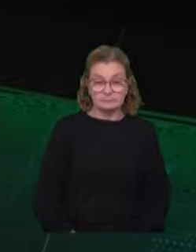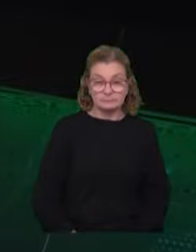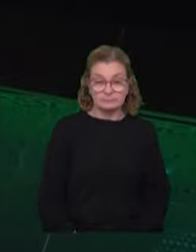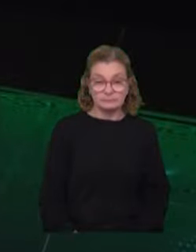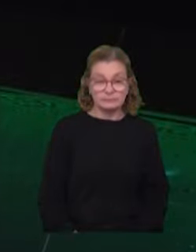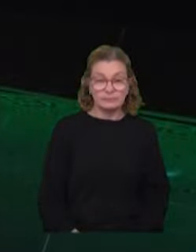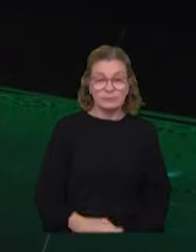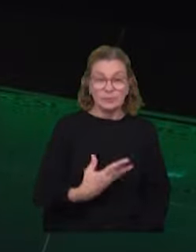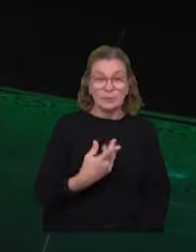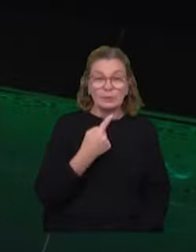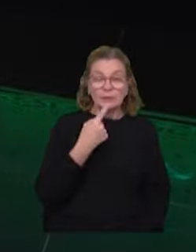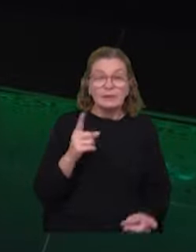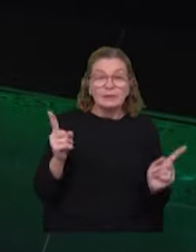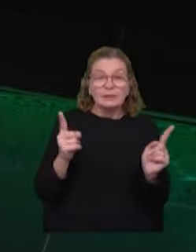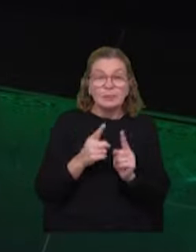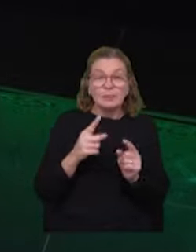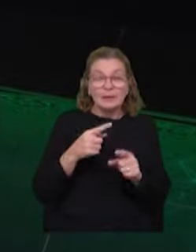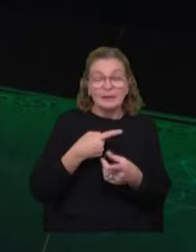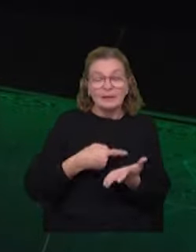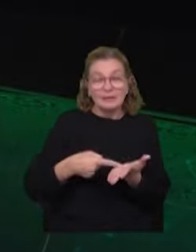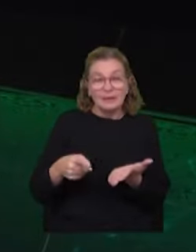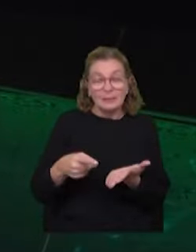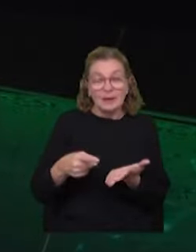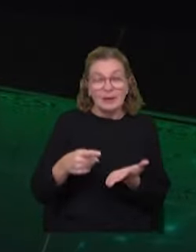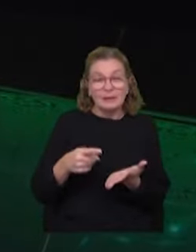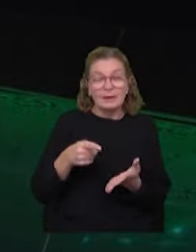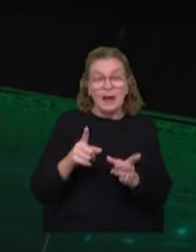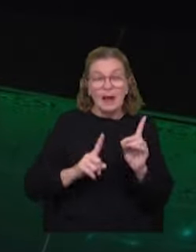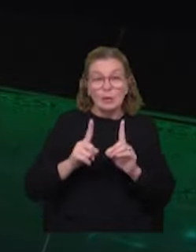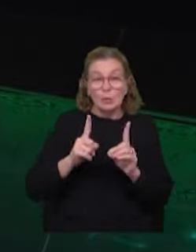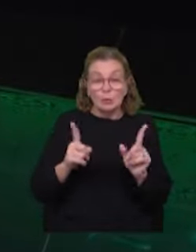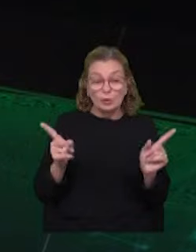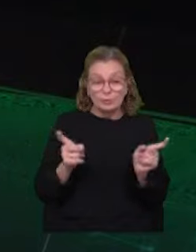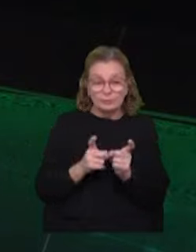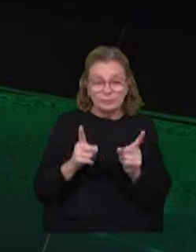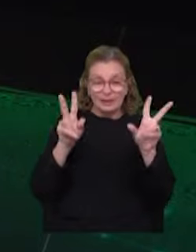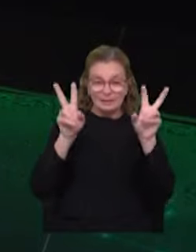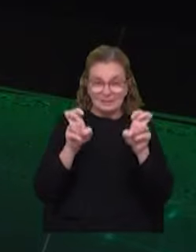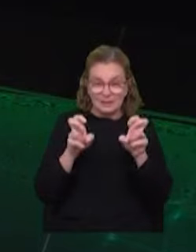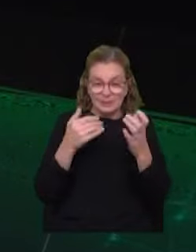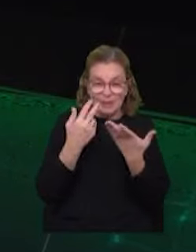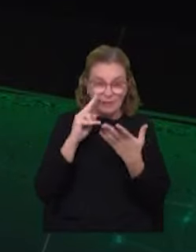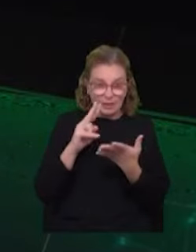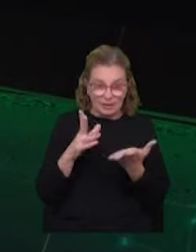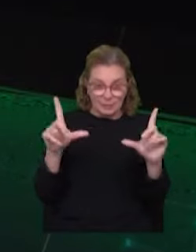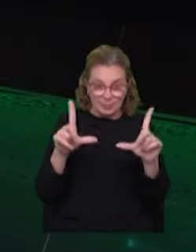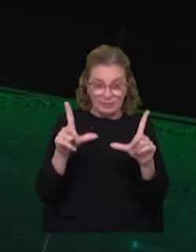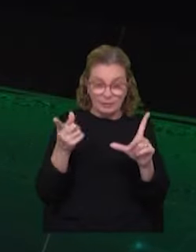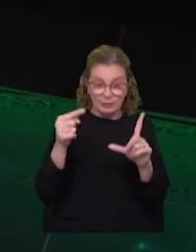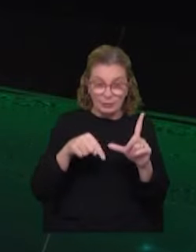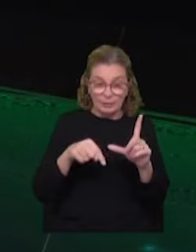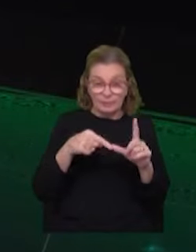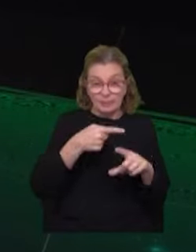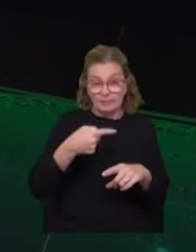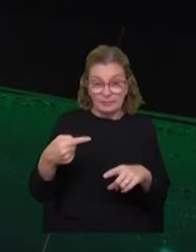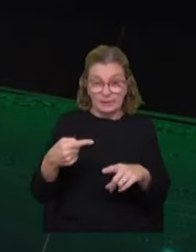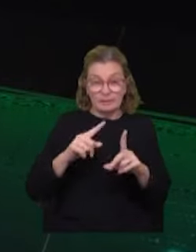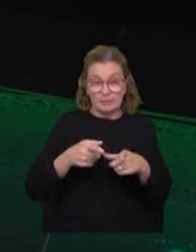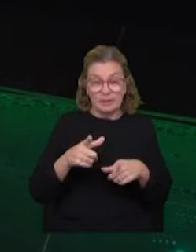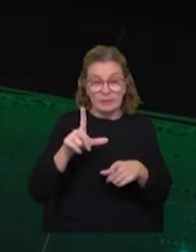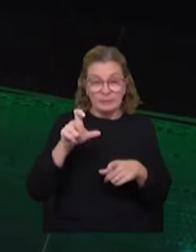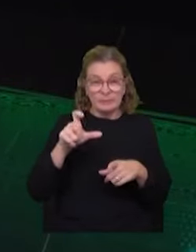bueno í Estaba resumen de la semana ditado por Pablo das néz alguno de los asuntos que ustedes verían allí en pantalla se van a retomar en la próxima semana y